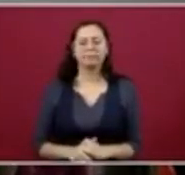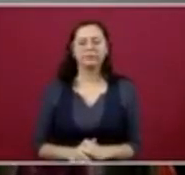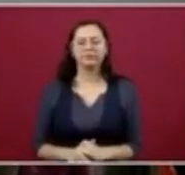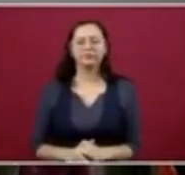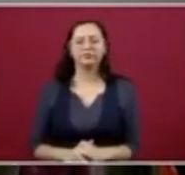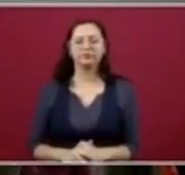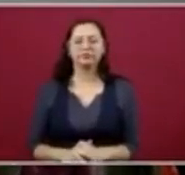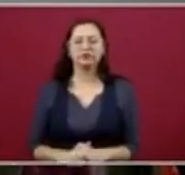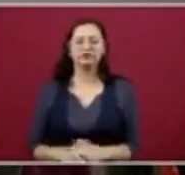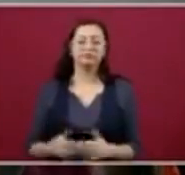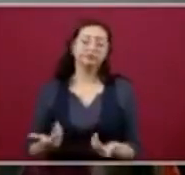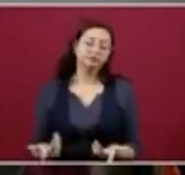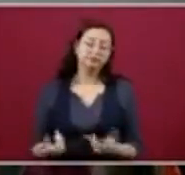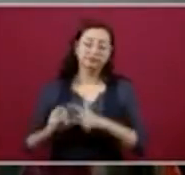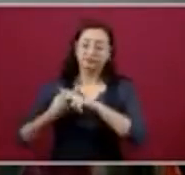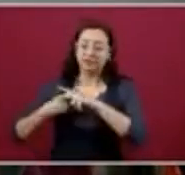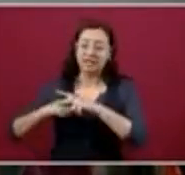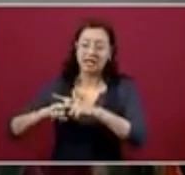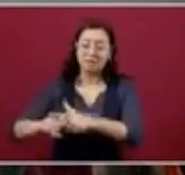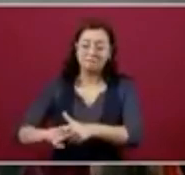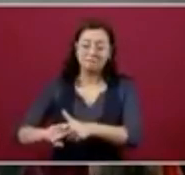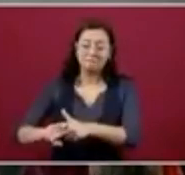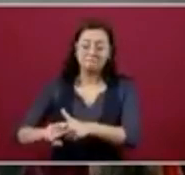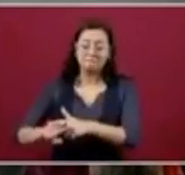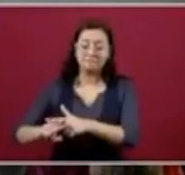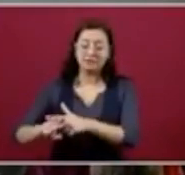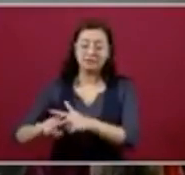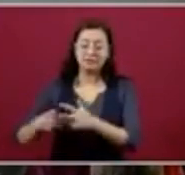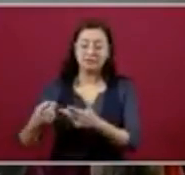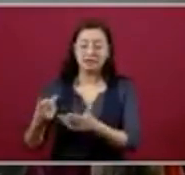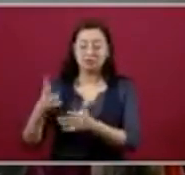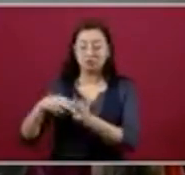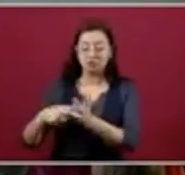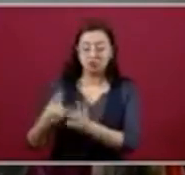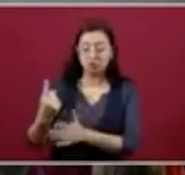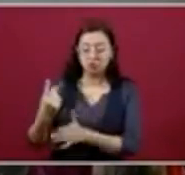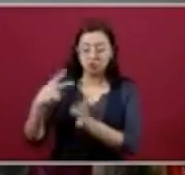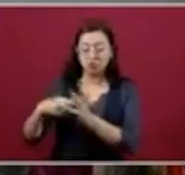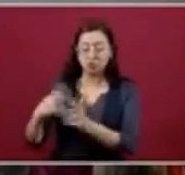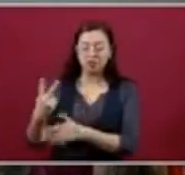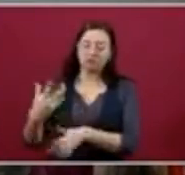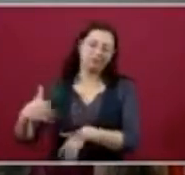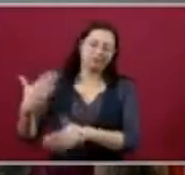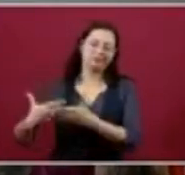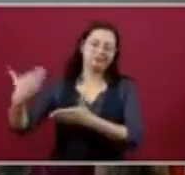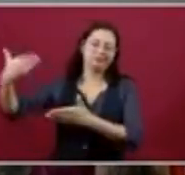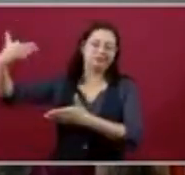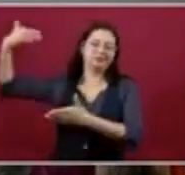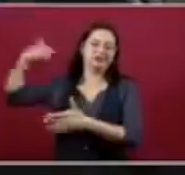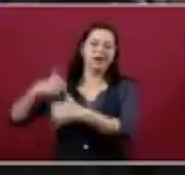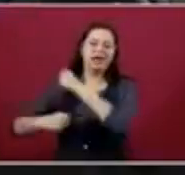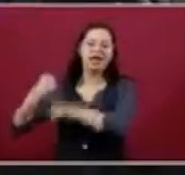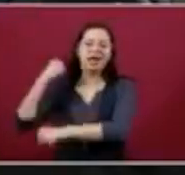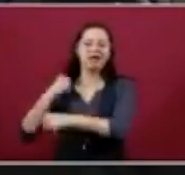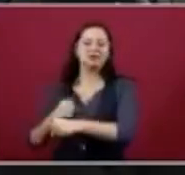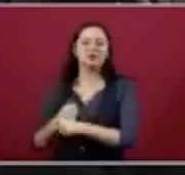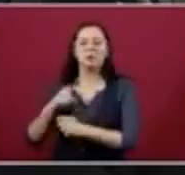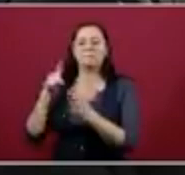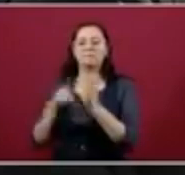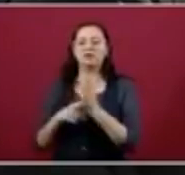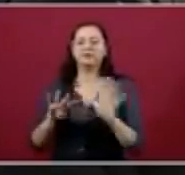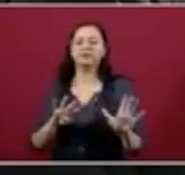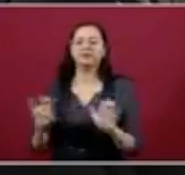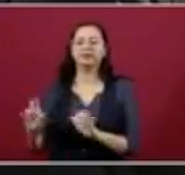antigua, más anterior a lo que ocurrió en el 2001 y 2002. en 82, cuando